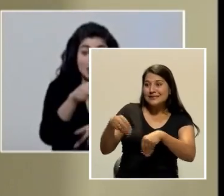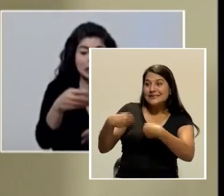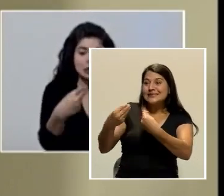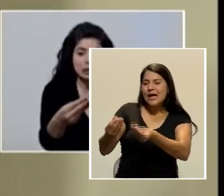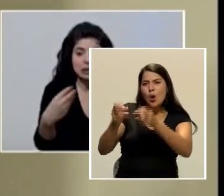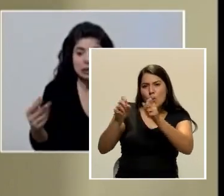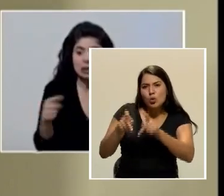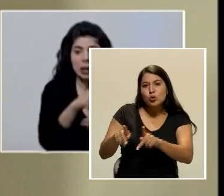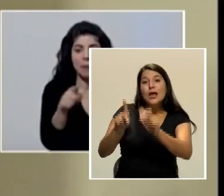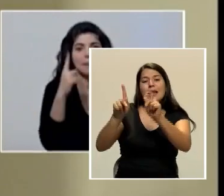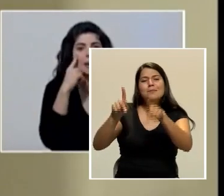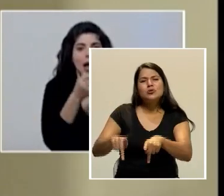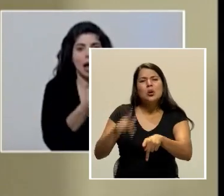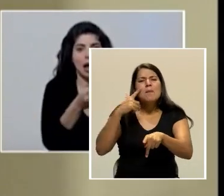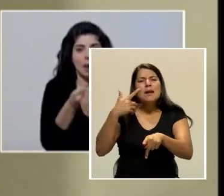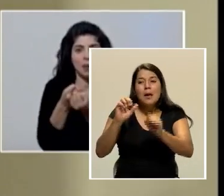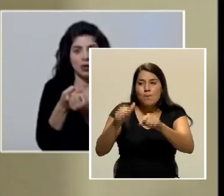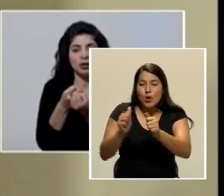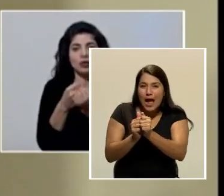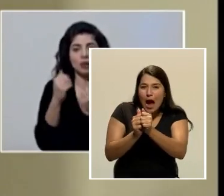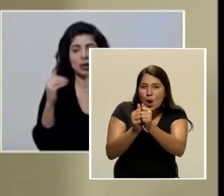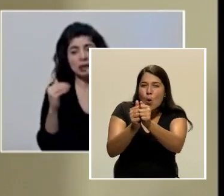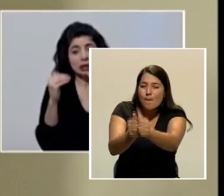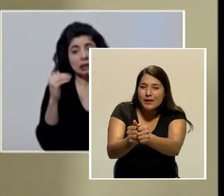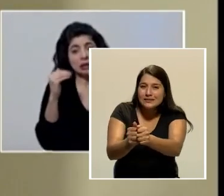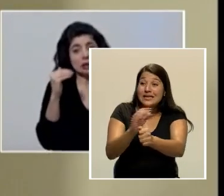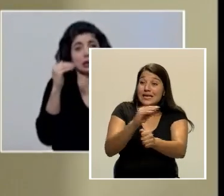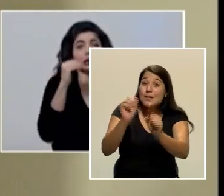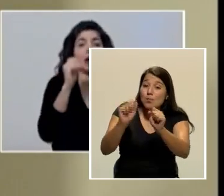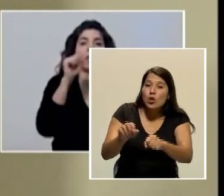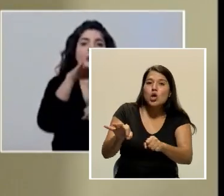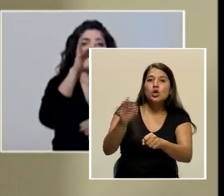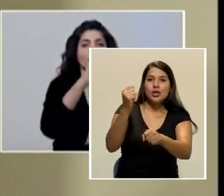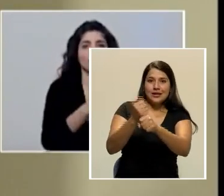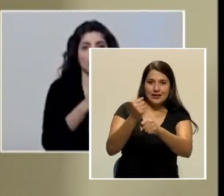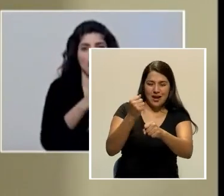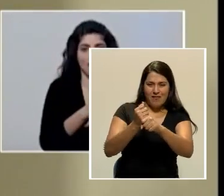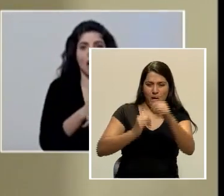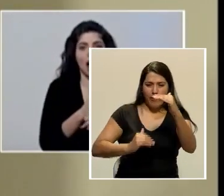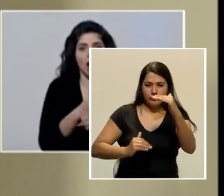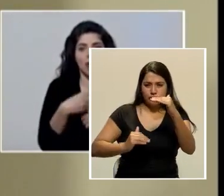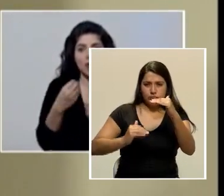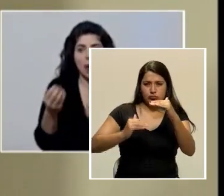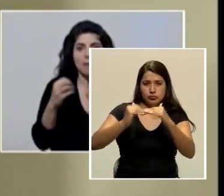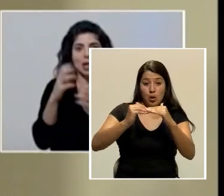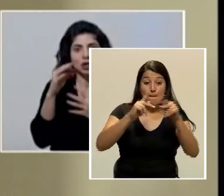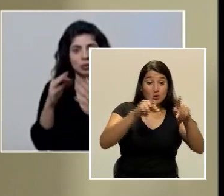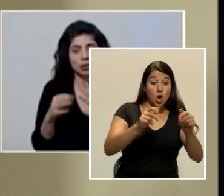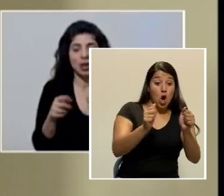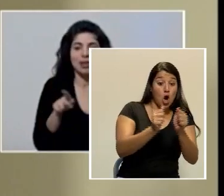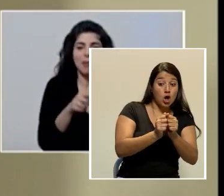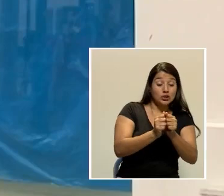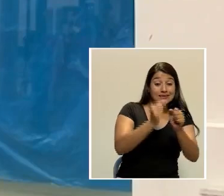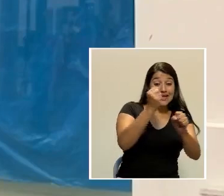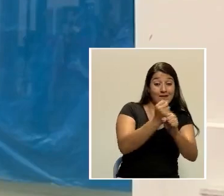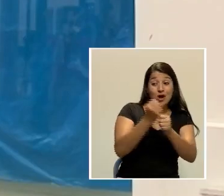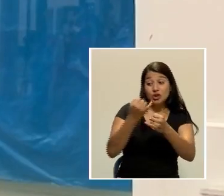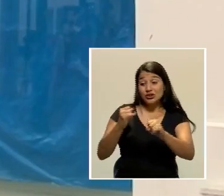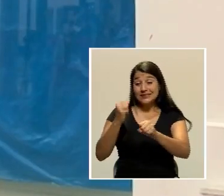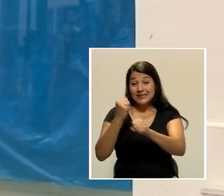cerca de $10 millones la reinserción laboral. Estos recursos nos permitirían desde el programa Empléate